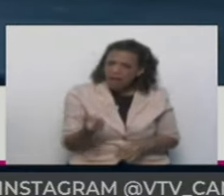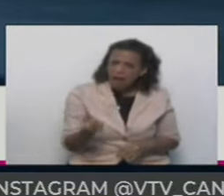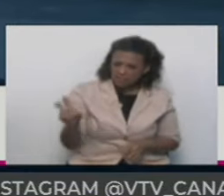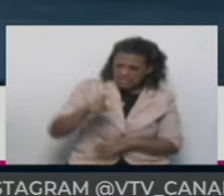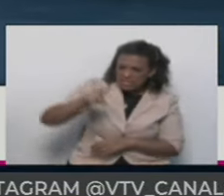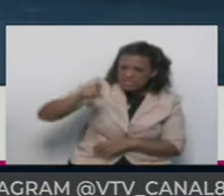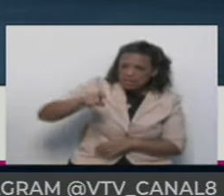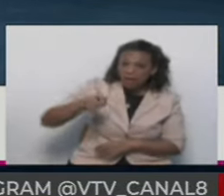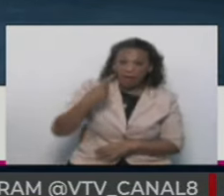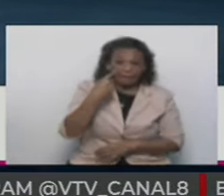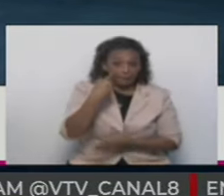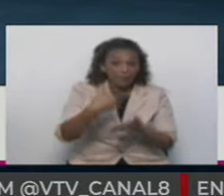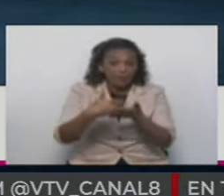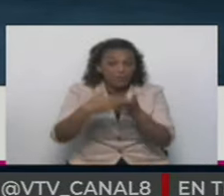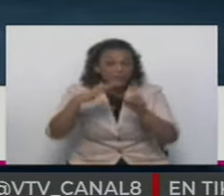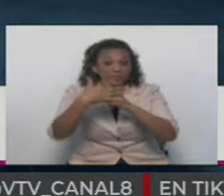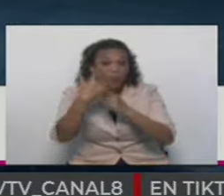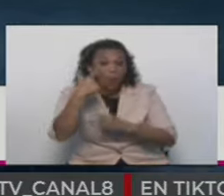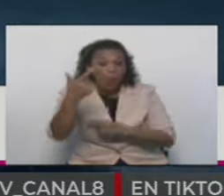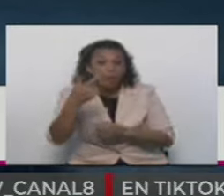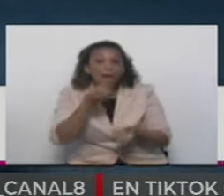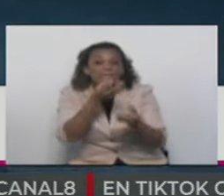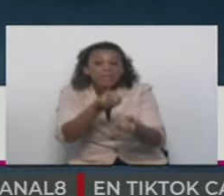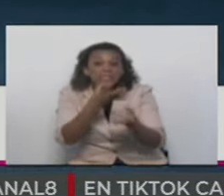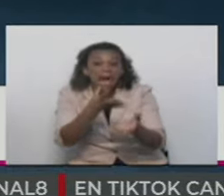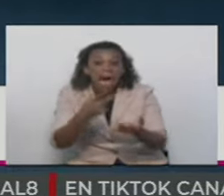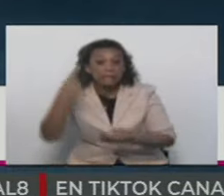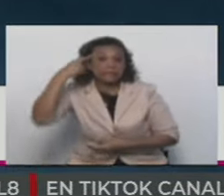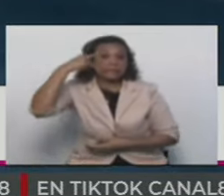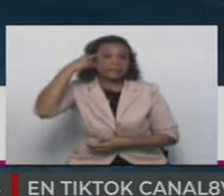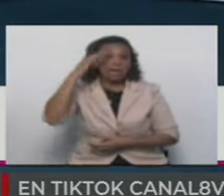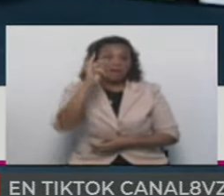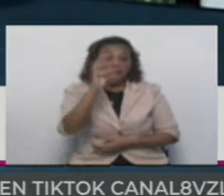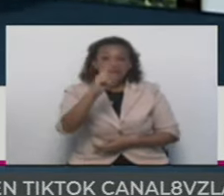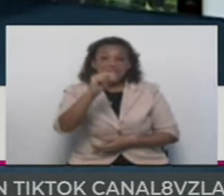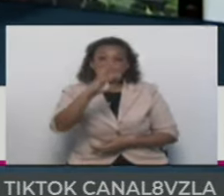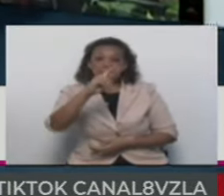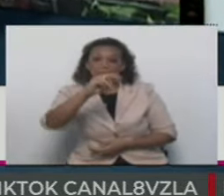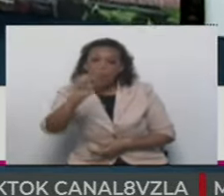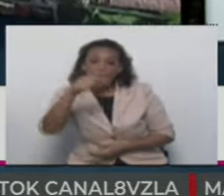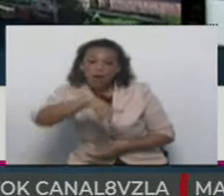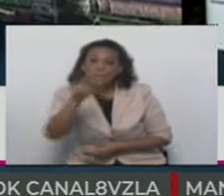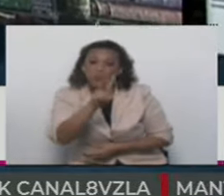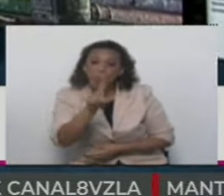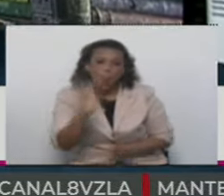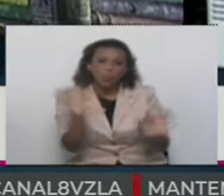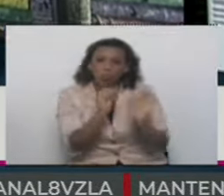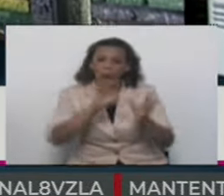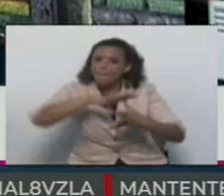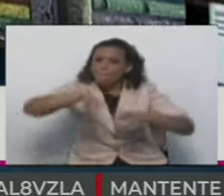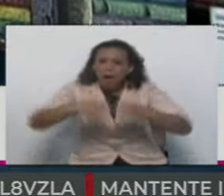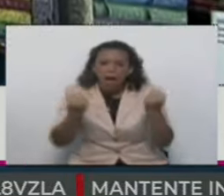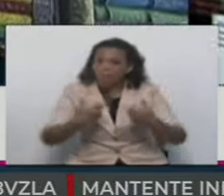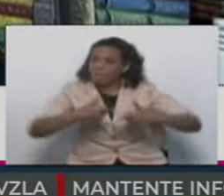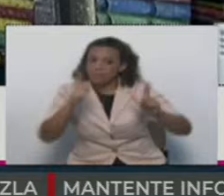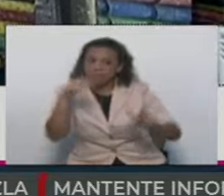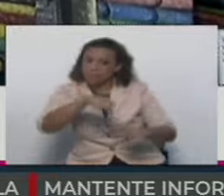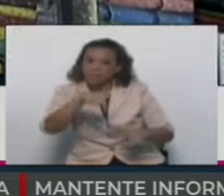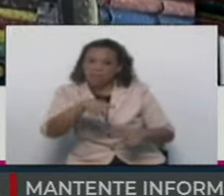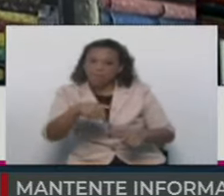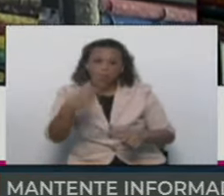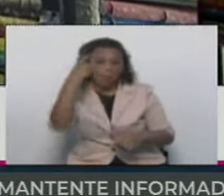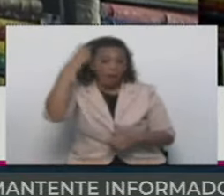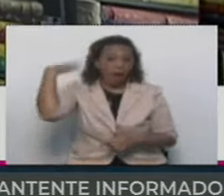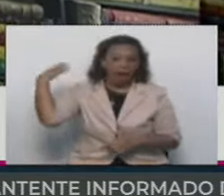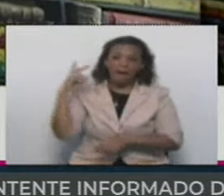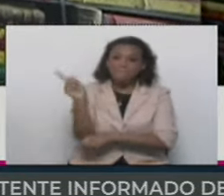Ahí vimos el ensayo fallido del fascismo en Venezuela, que no hizo más daño porque no se lo permitimos,